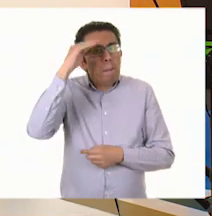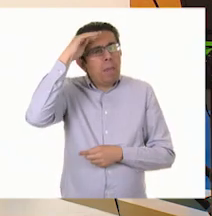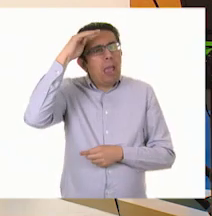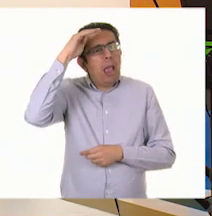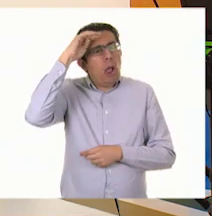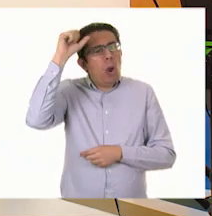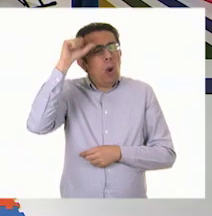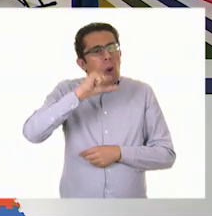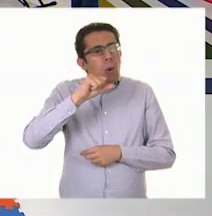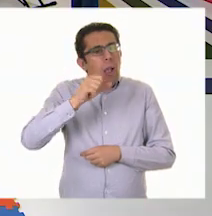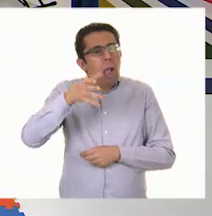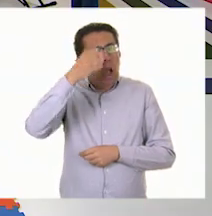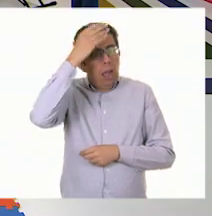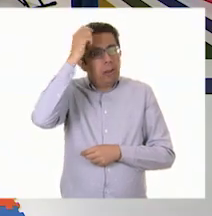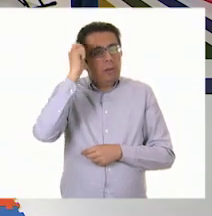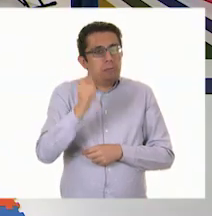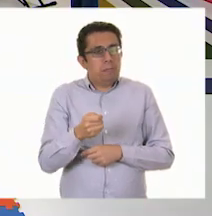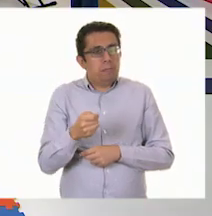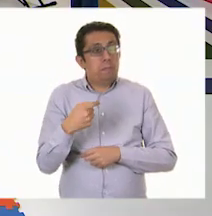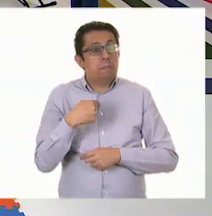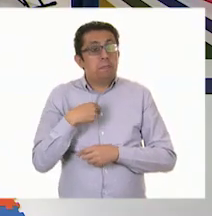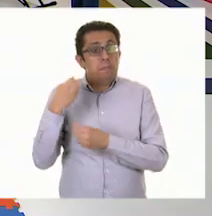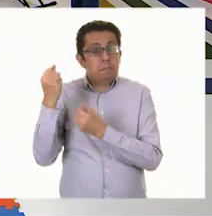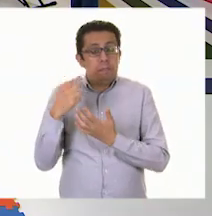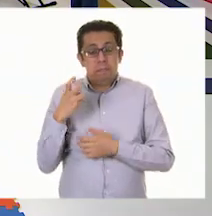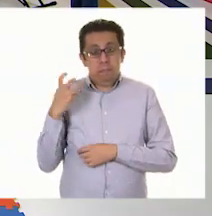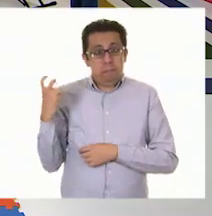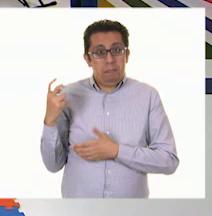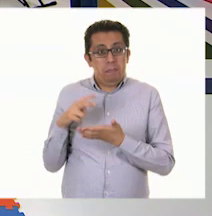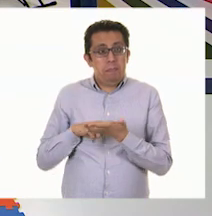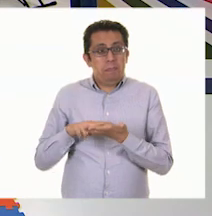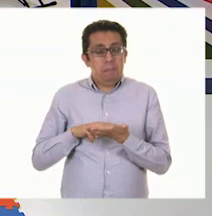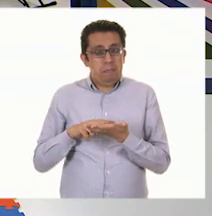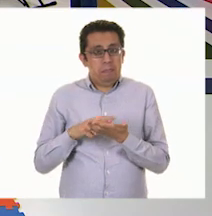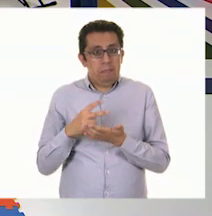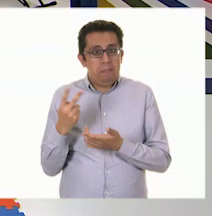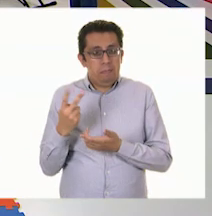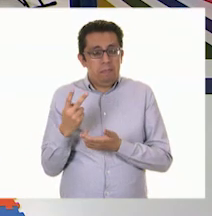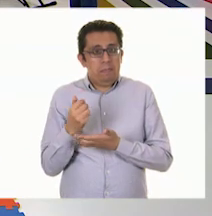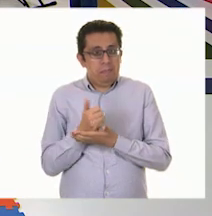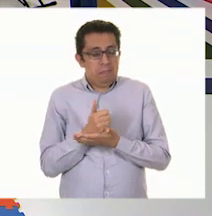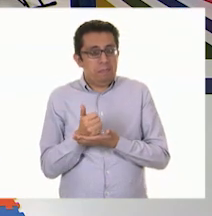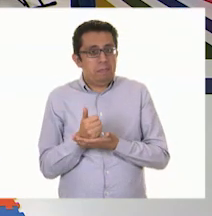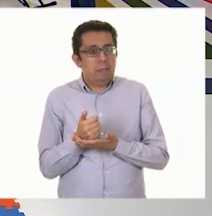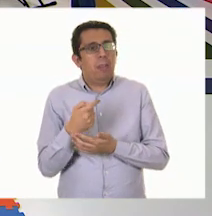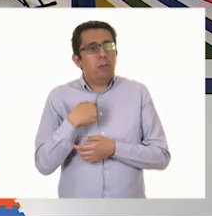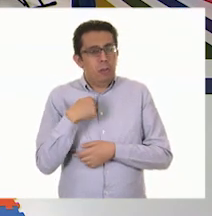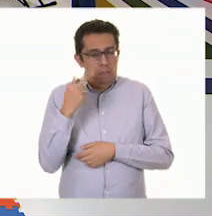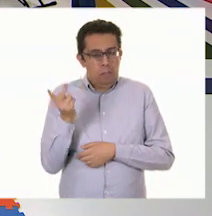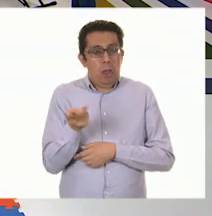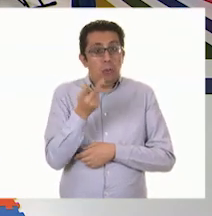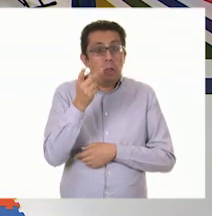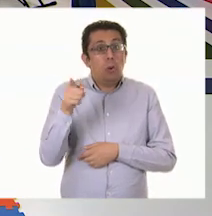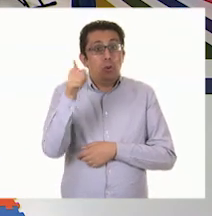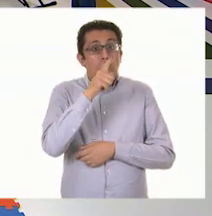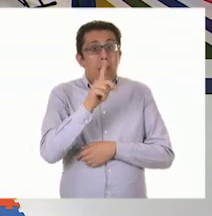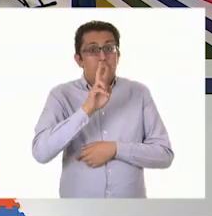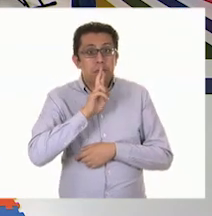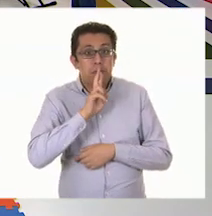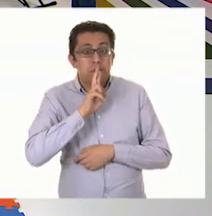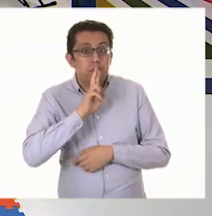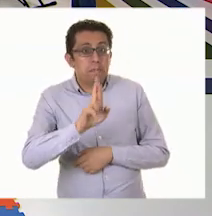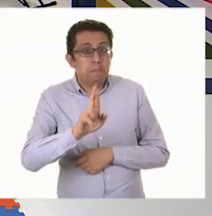aprendieron? Mira, traje esta nota verde y esta nota azul. Yo voy a hacer una pregunta y la van a